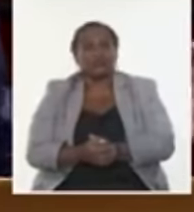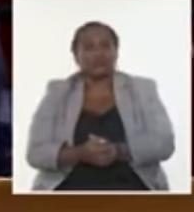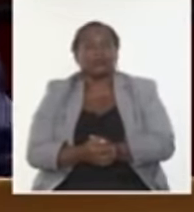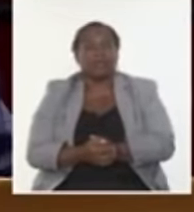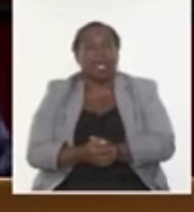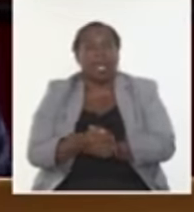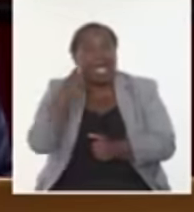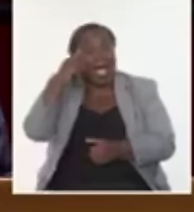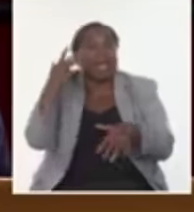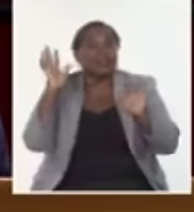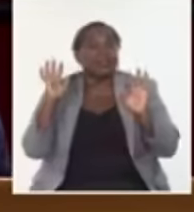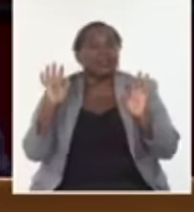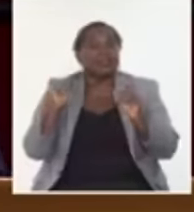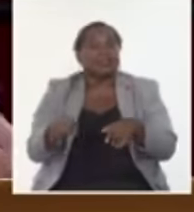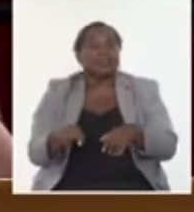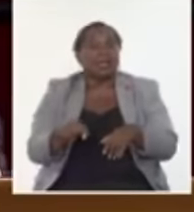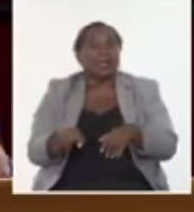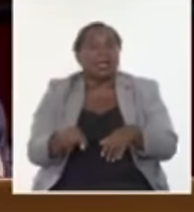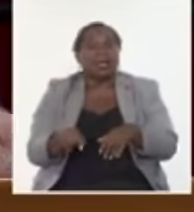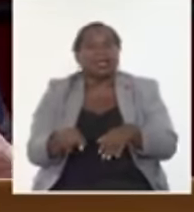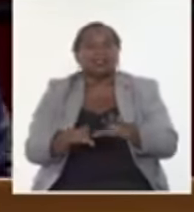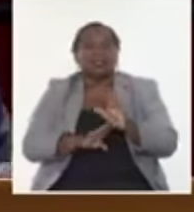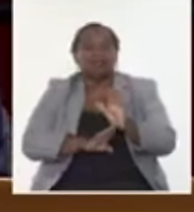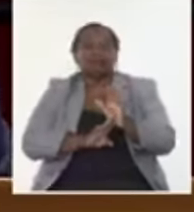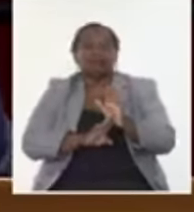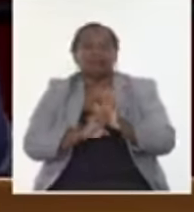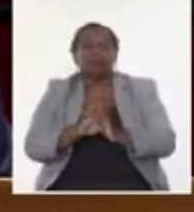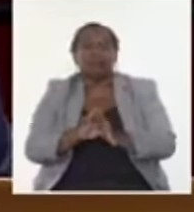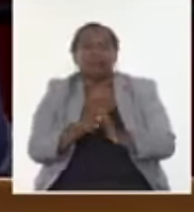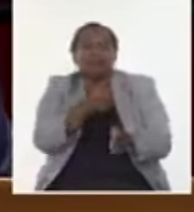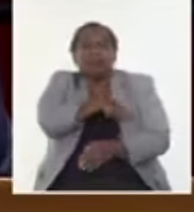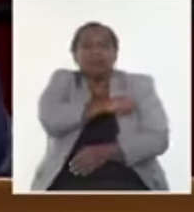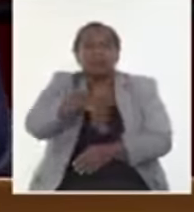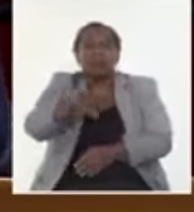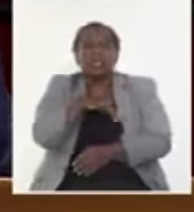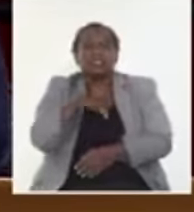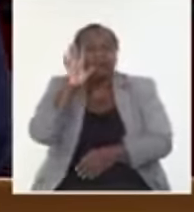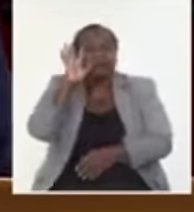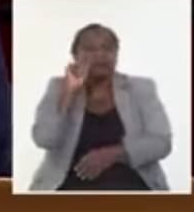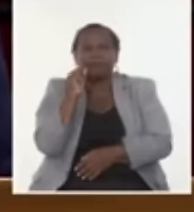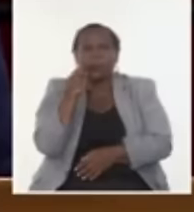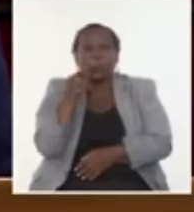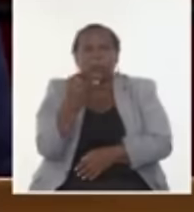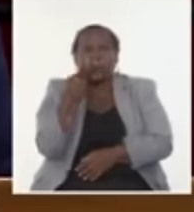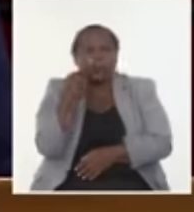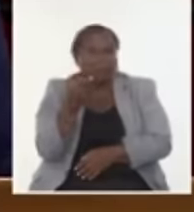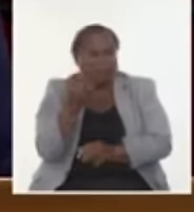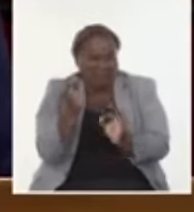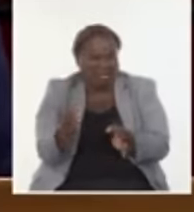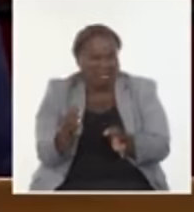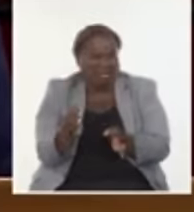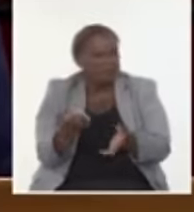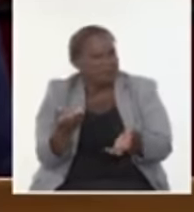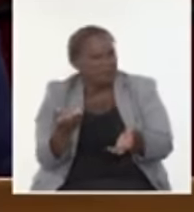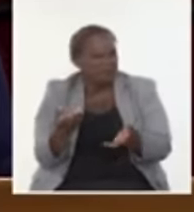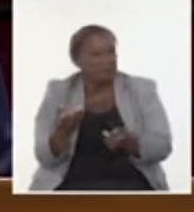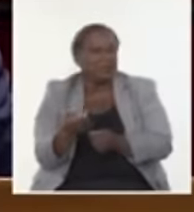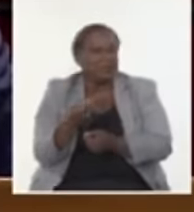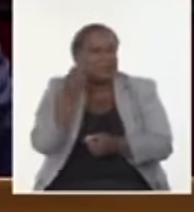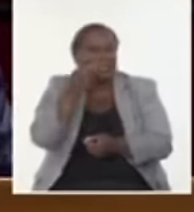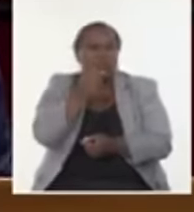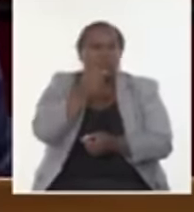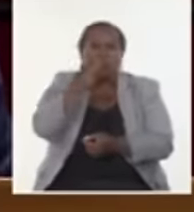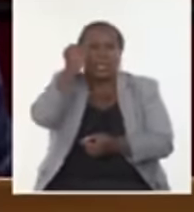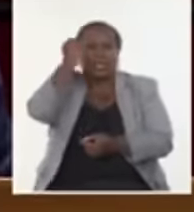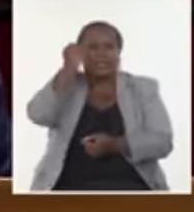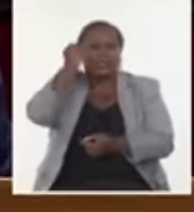de esos discretos avances, la población no lo percibe a partir de estos hechos delictivos que siguen